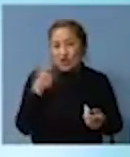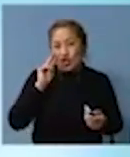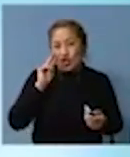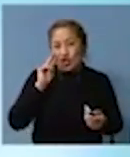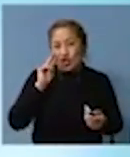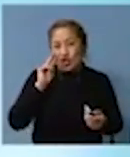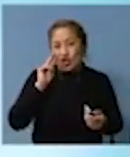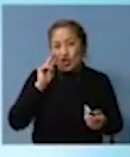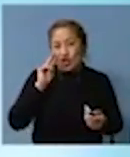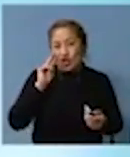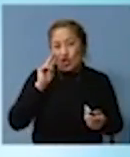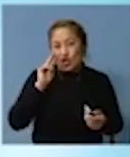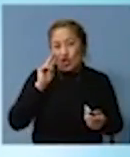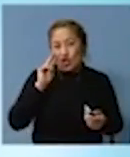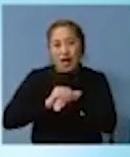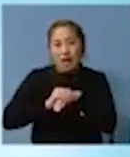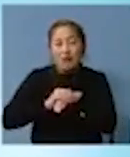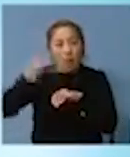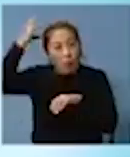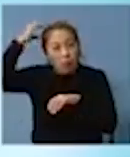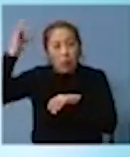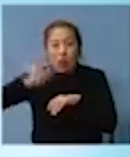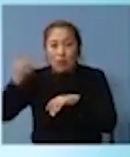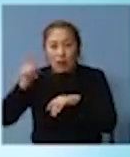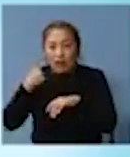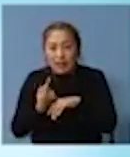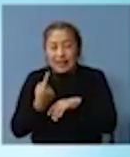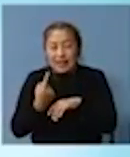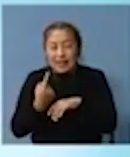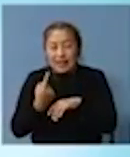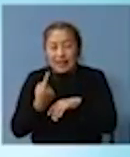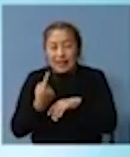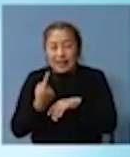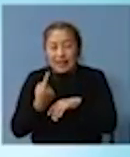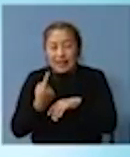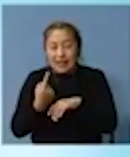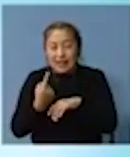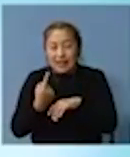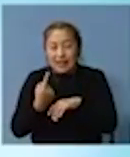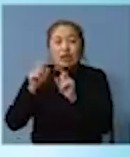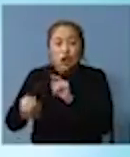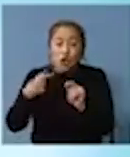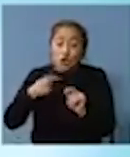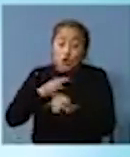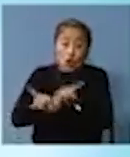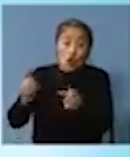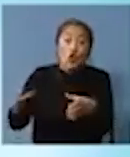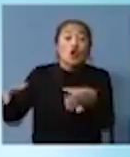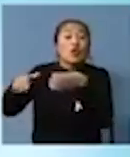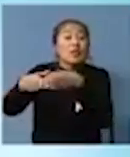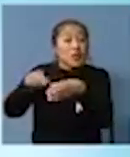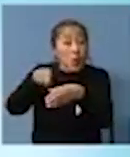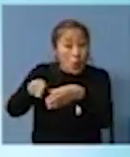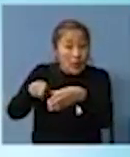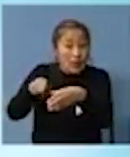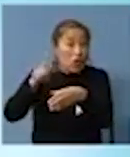que es amigo del Papa Francisco, que tiene una determinada inclinación política, y él dice, yo me reúno con Vera.